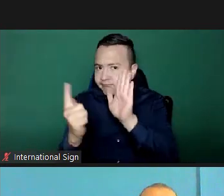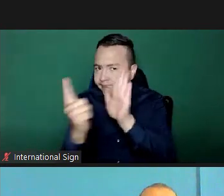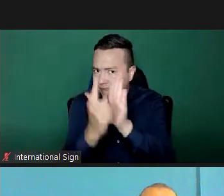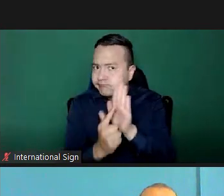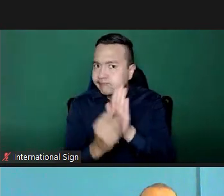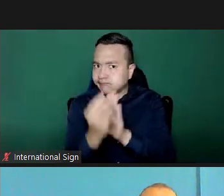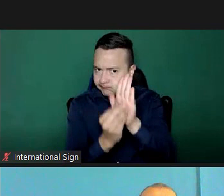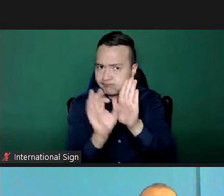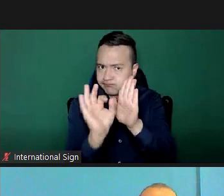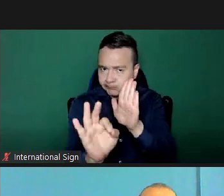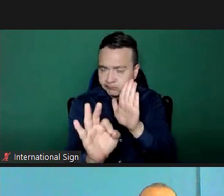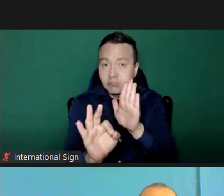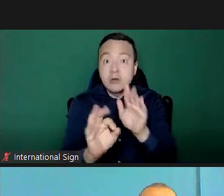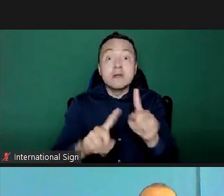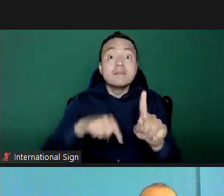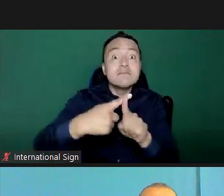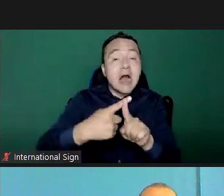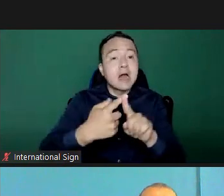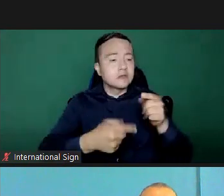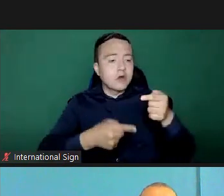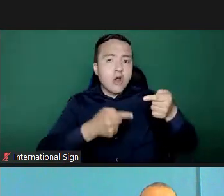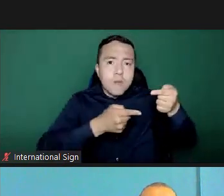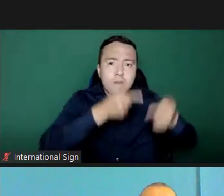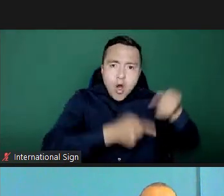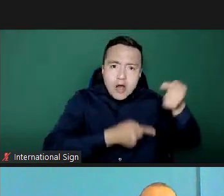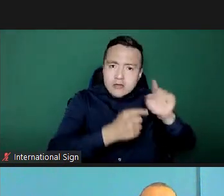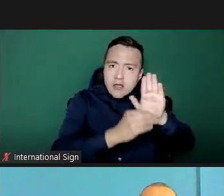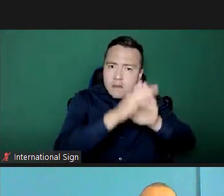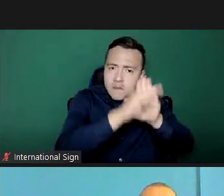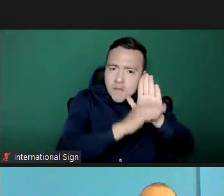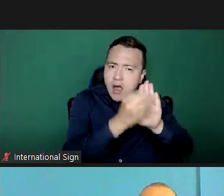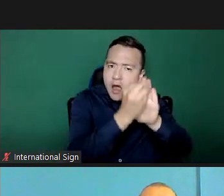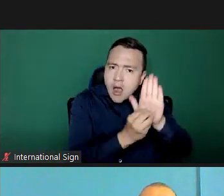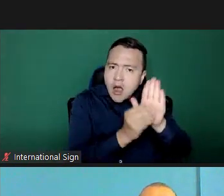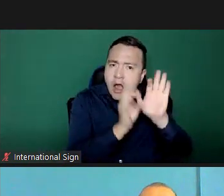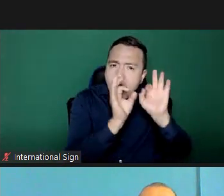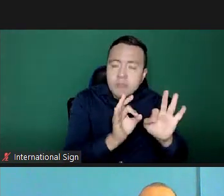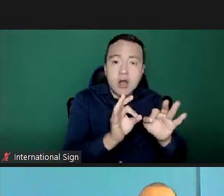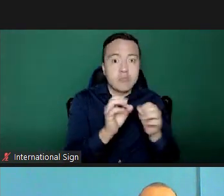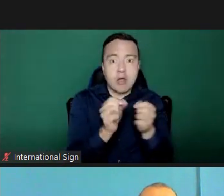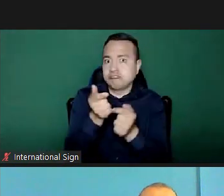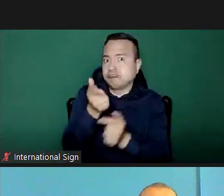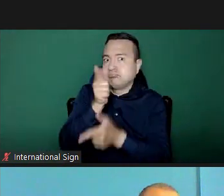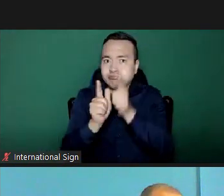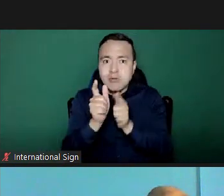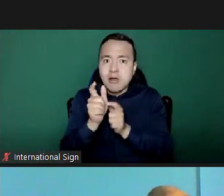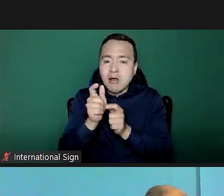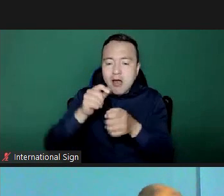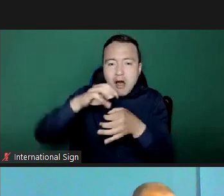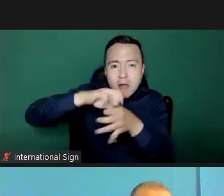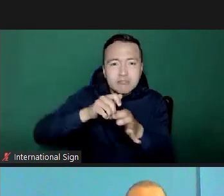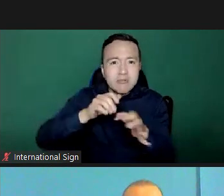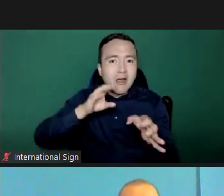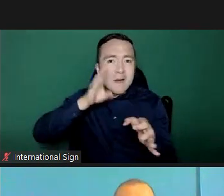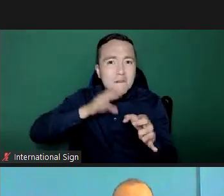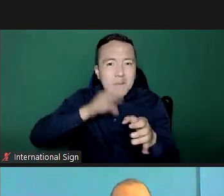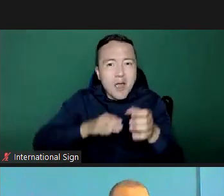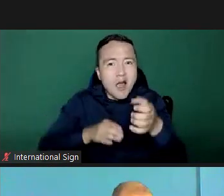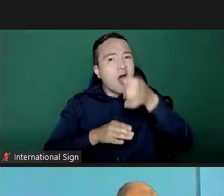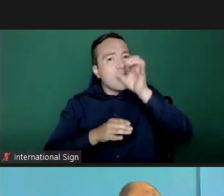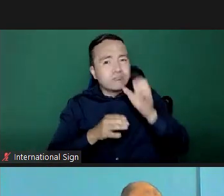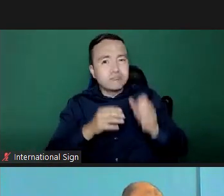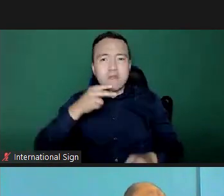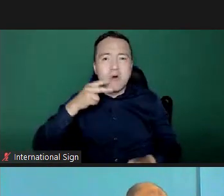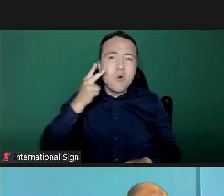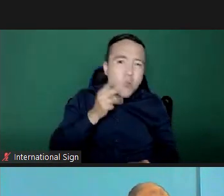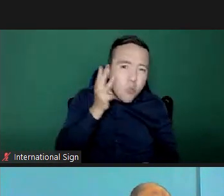el abuso, el uso y abuso del alcohol, que está a punto de ser tratado por el gabinete. Y también tenemos